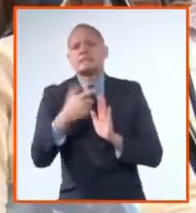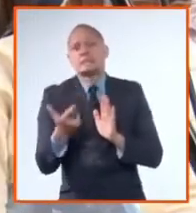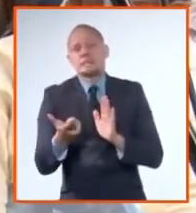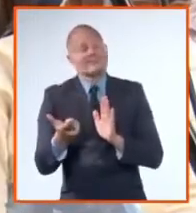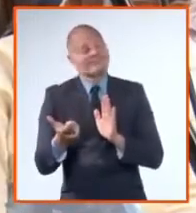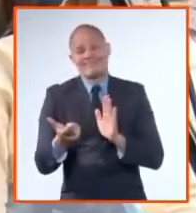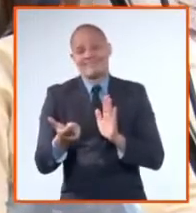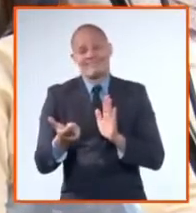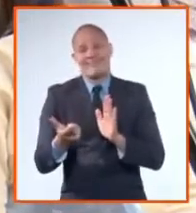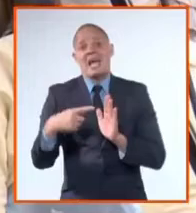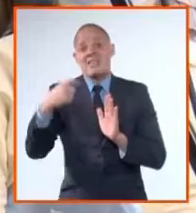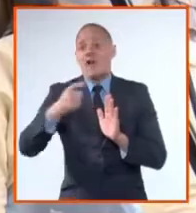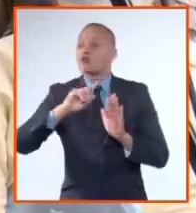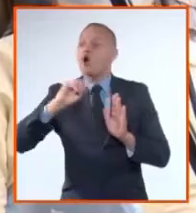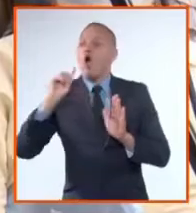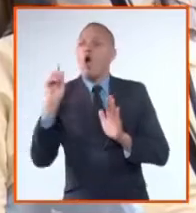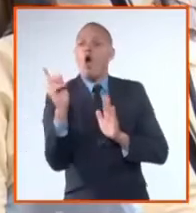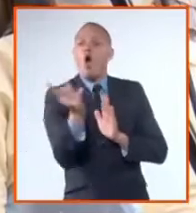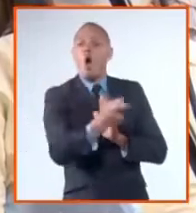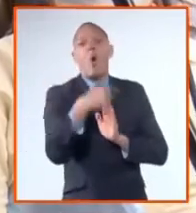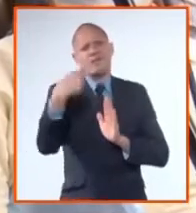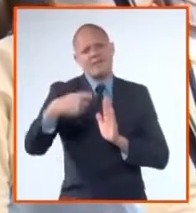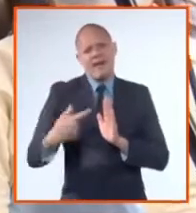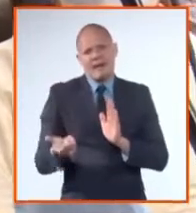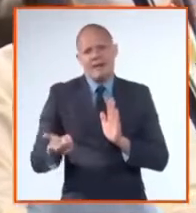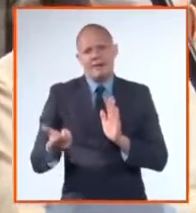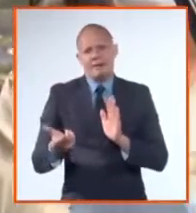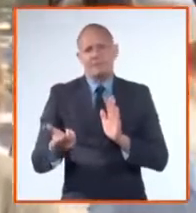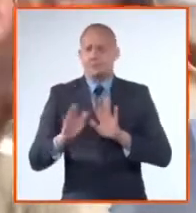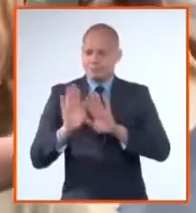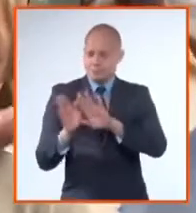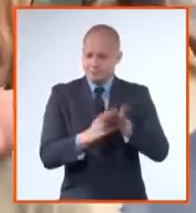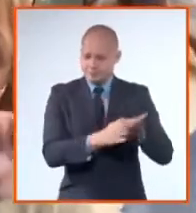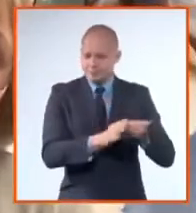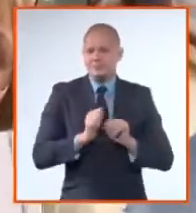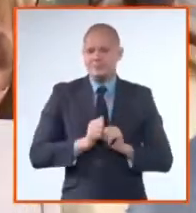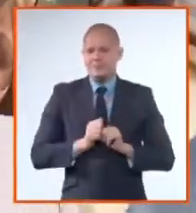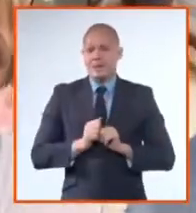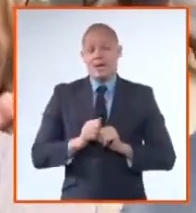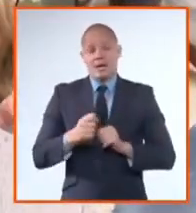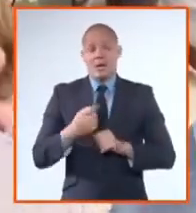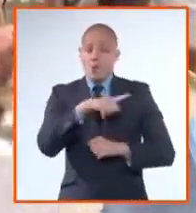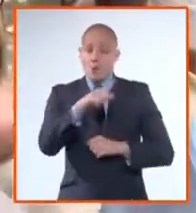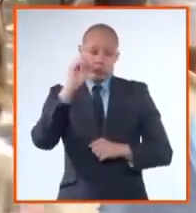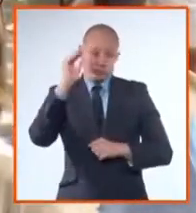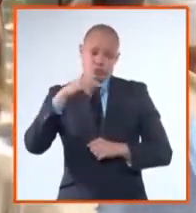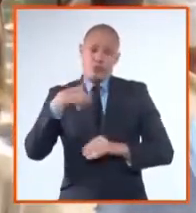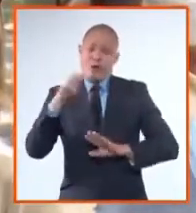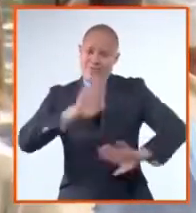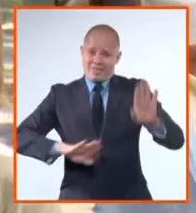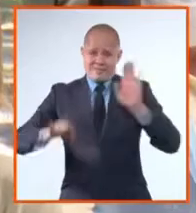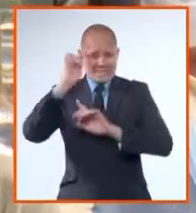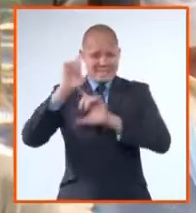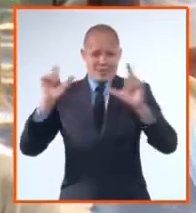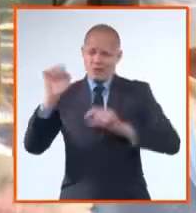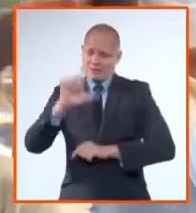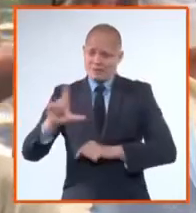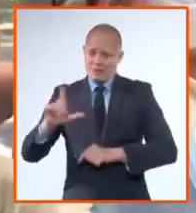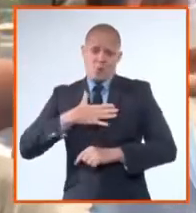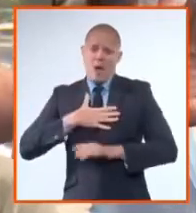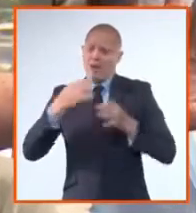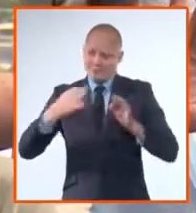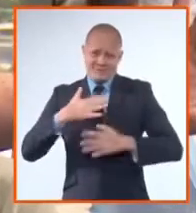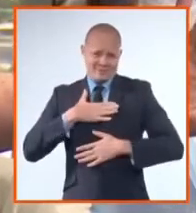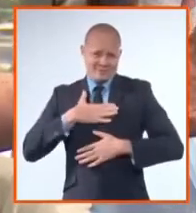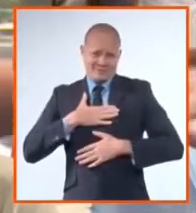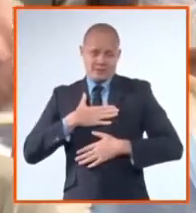tanto, digo esto, ya, bueno, me tenía que salir por la especialidad, ¿no? Pero no pensar que porque lo tengamos en ley lo vamos a tener todo